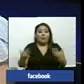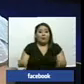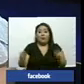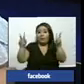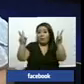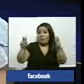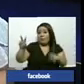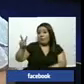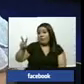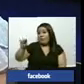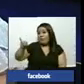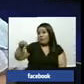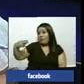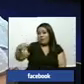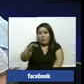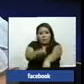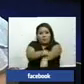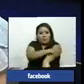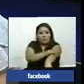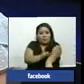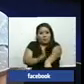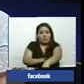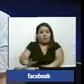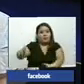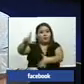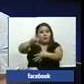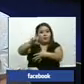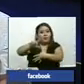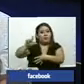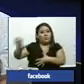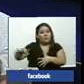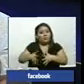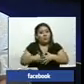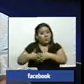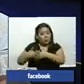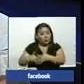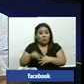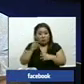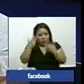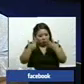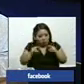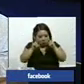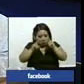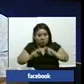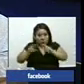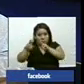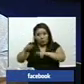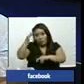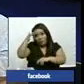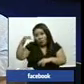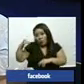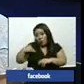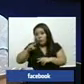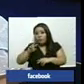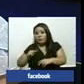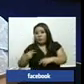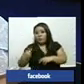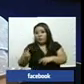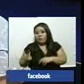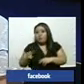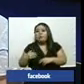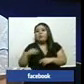del VIH afecta desmedidamente a la comunidad latina en los Estados Unidos. Y según una investigación, las mujeres heterosexuales son aún